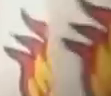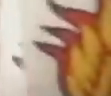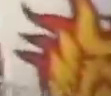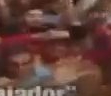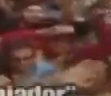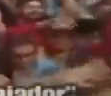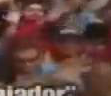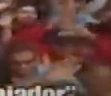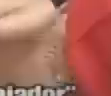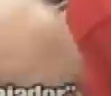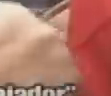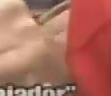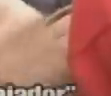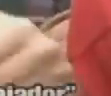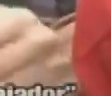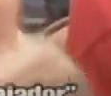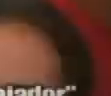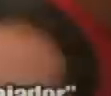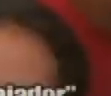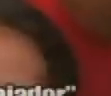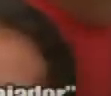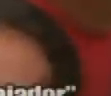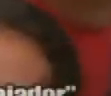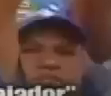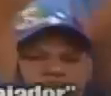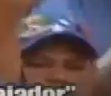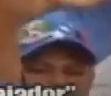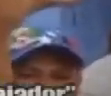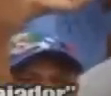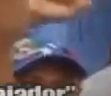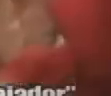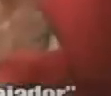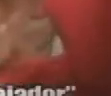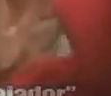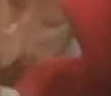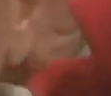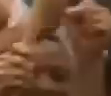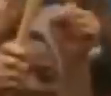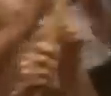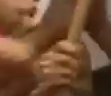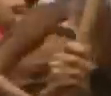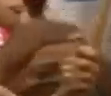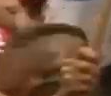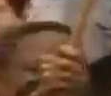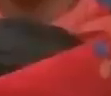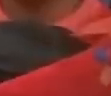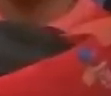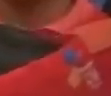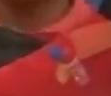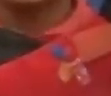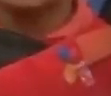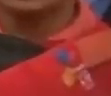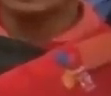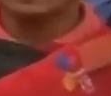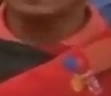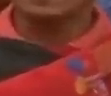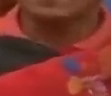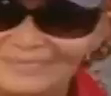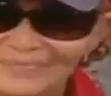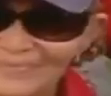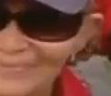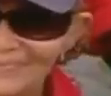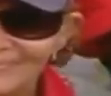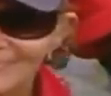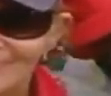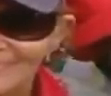Tenemos que plantarnos en la defensa del poder político que debe ser del pueblo, en la defensa del derecho